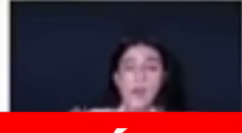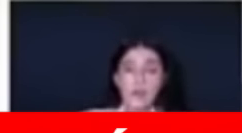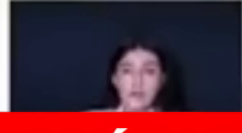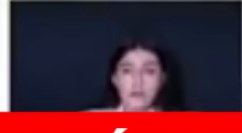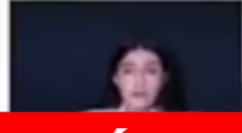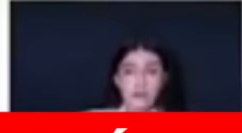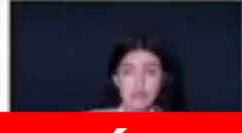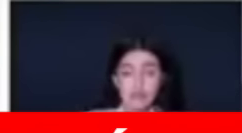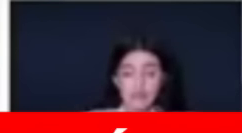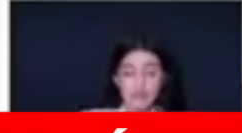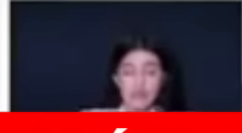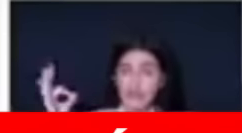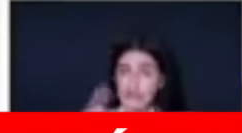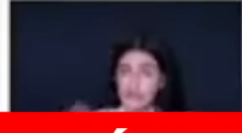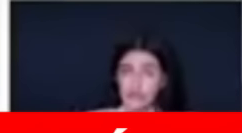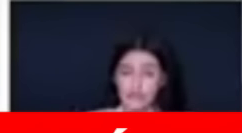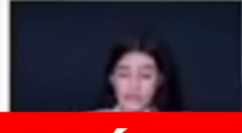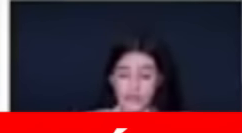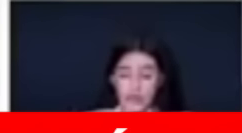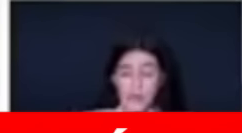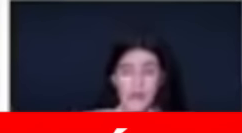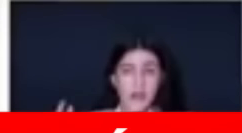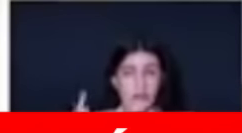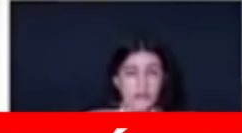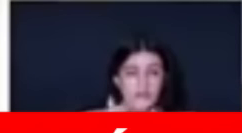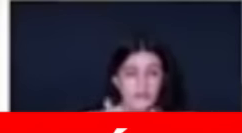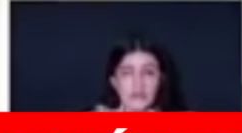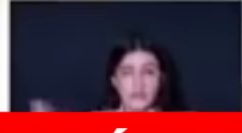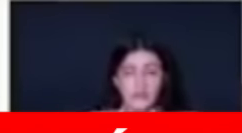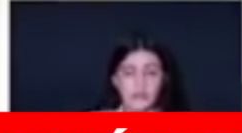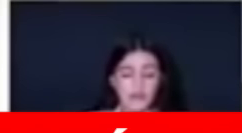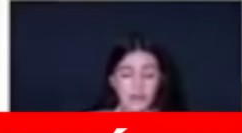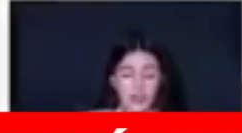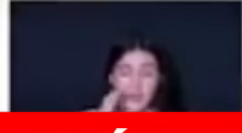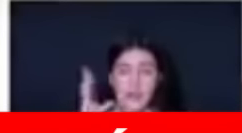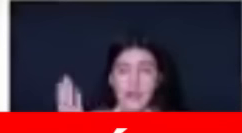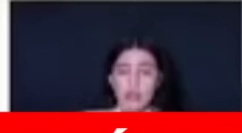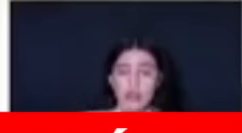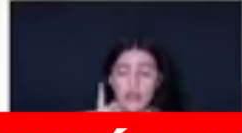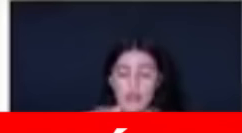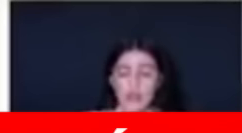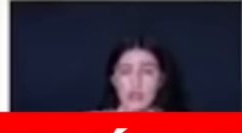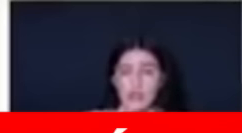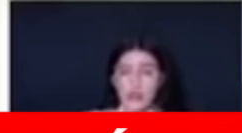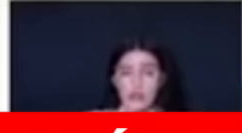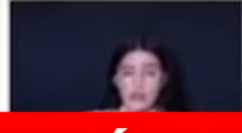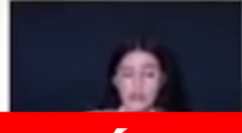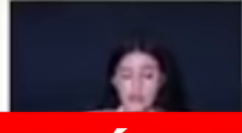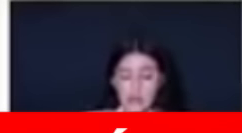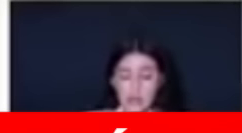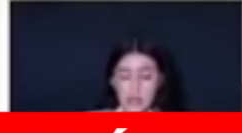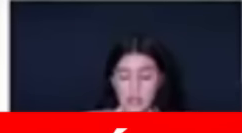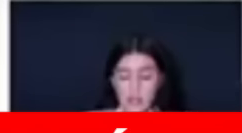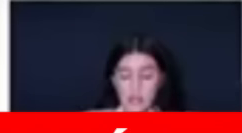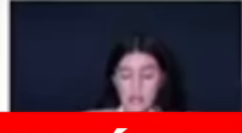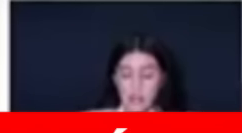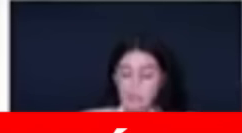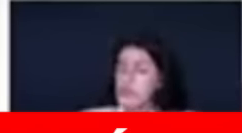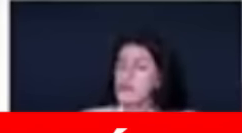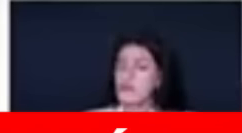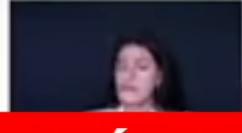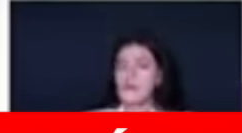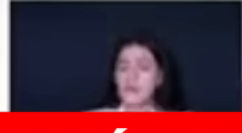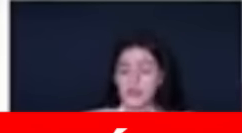gente puede ser señalada y perseguida así, violando su presunción de inocencia,